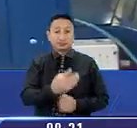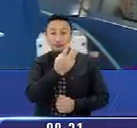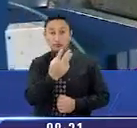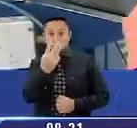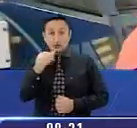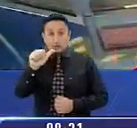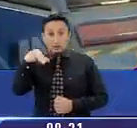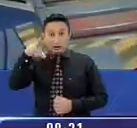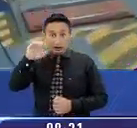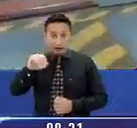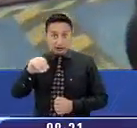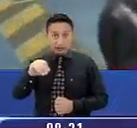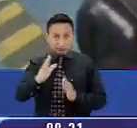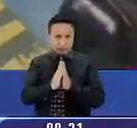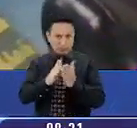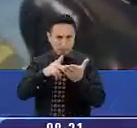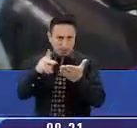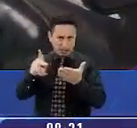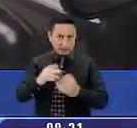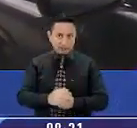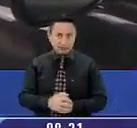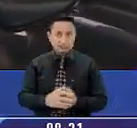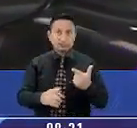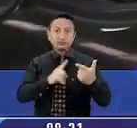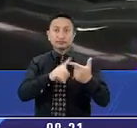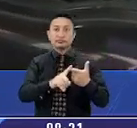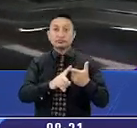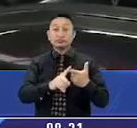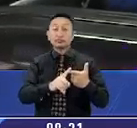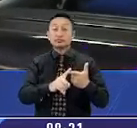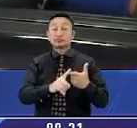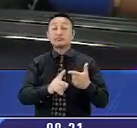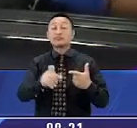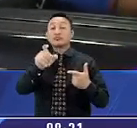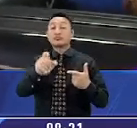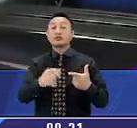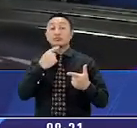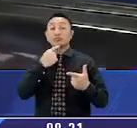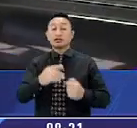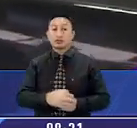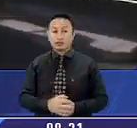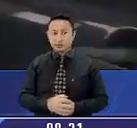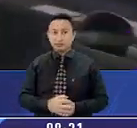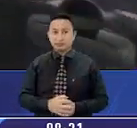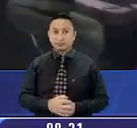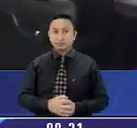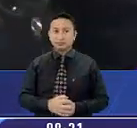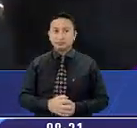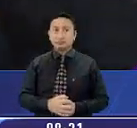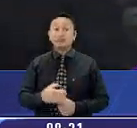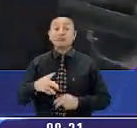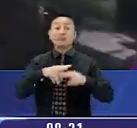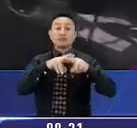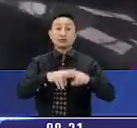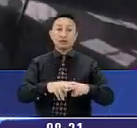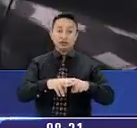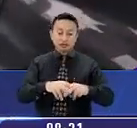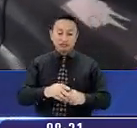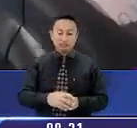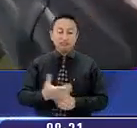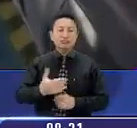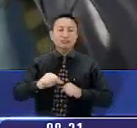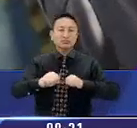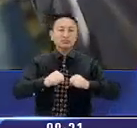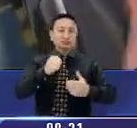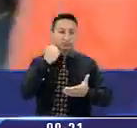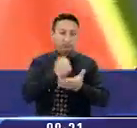Tránsito para poder agendar su cita. Pero también hay que mencionarles a nuestros vecinos y vecinas que, aparte de la revisión, el trámite de la matriculación